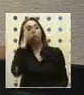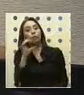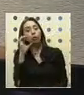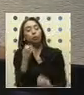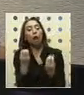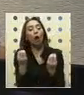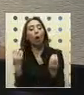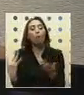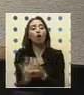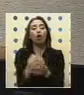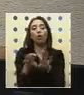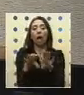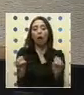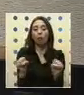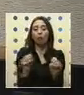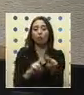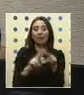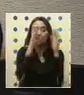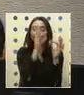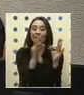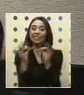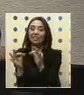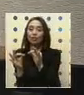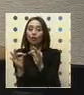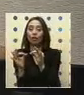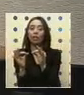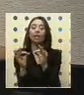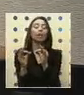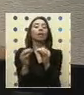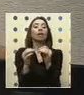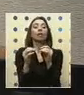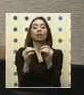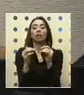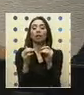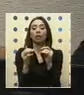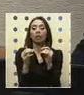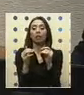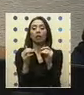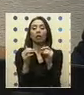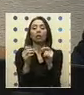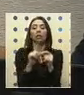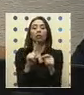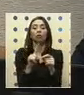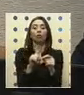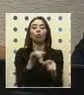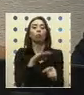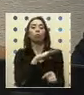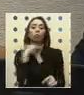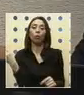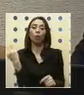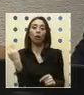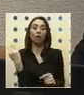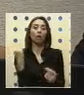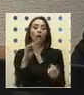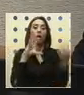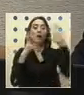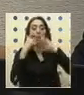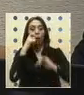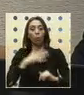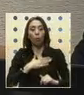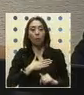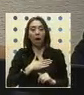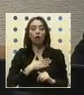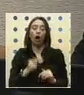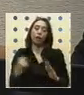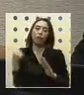consenso para implementar medidas concretas que puedan alejarnos de la aniquilación han devenido en las más importantes